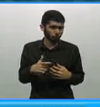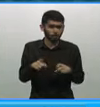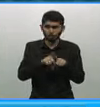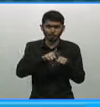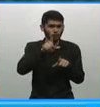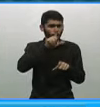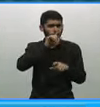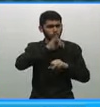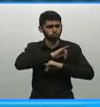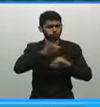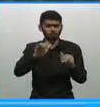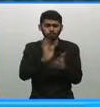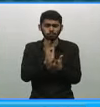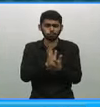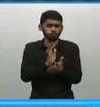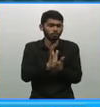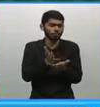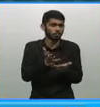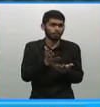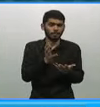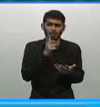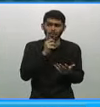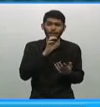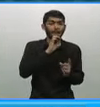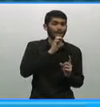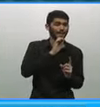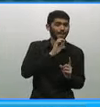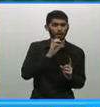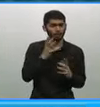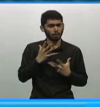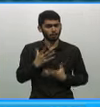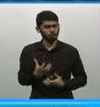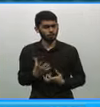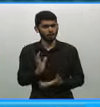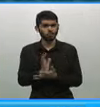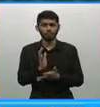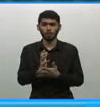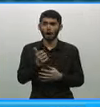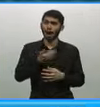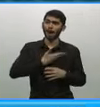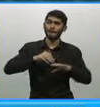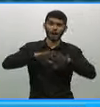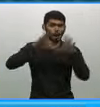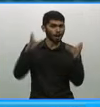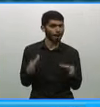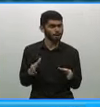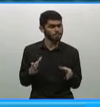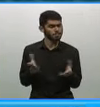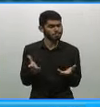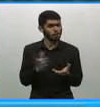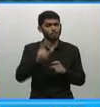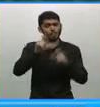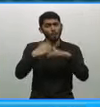lo decías, es tragicómico que no haya una organización en el fútbol argentino que tenga en cuenta, como lo destacaba Martino, el interés de